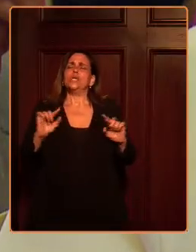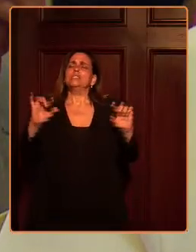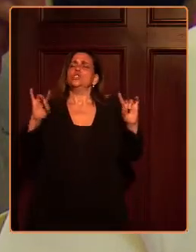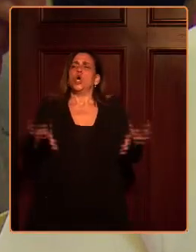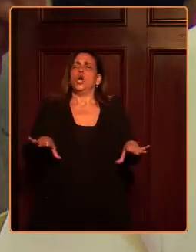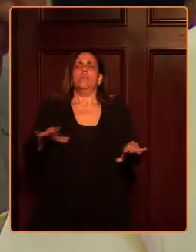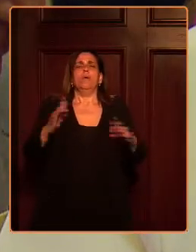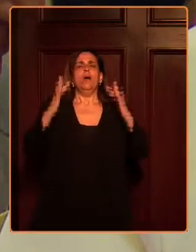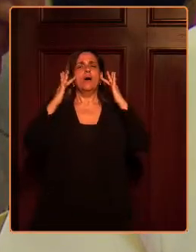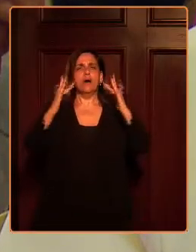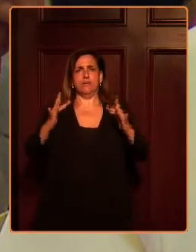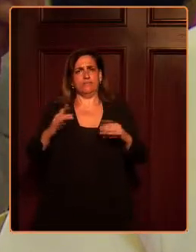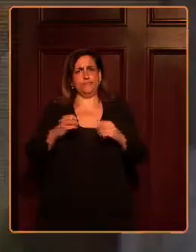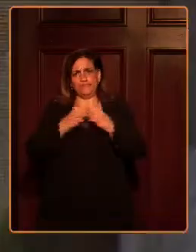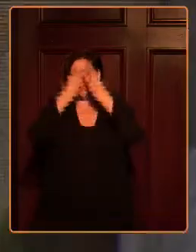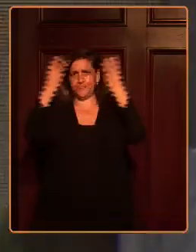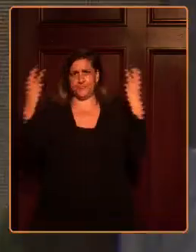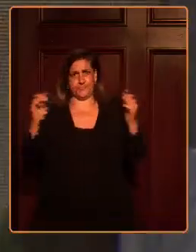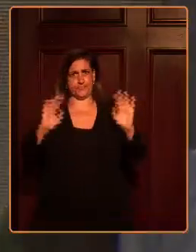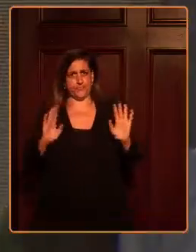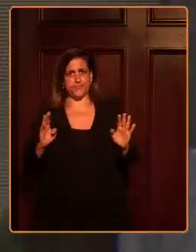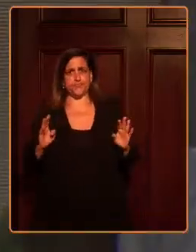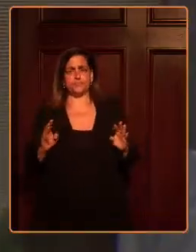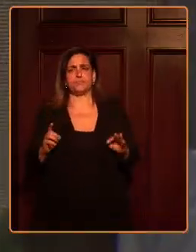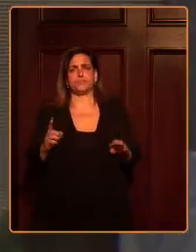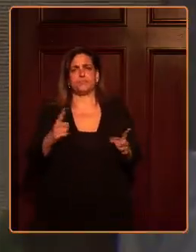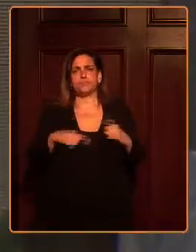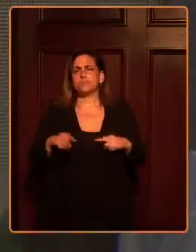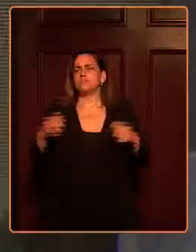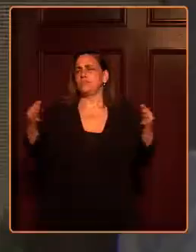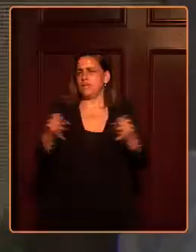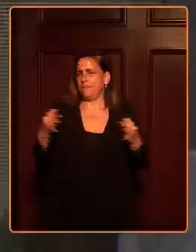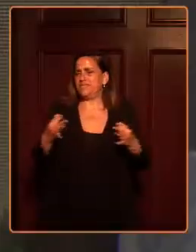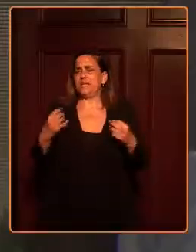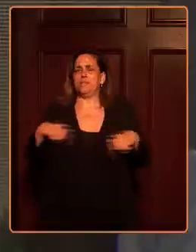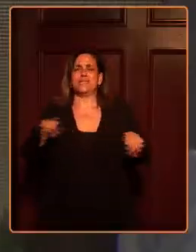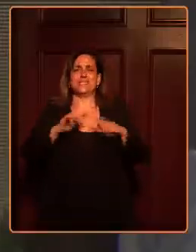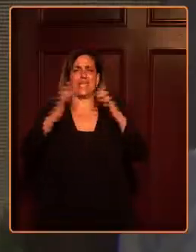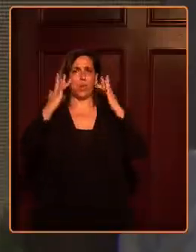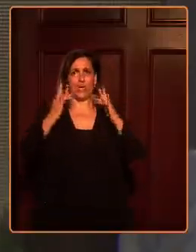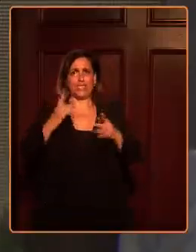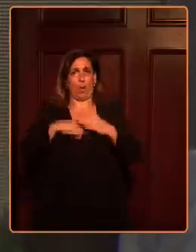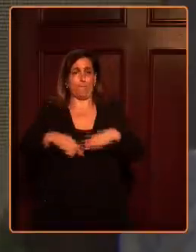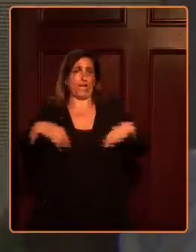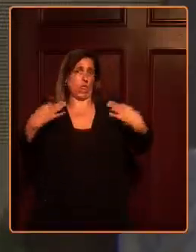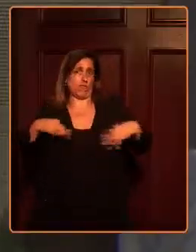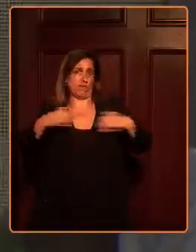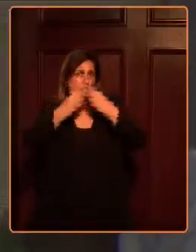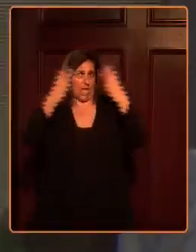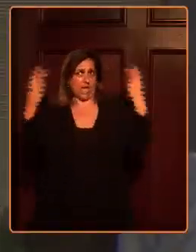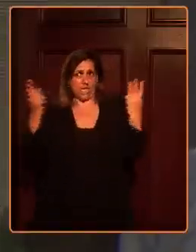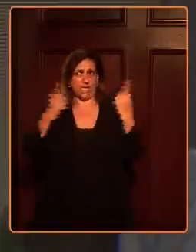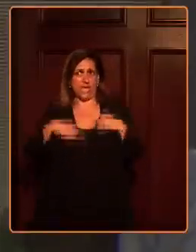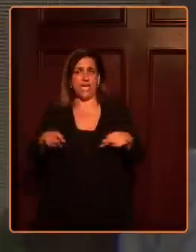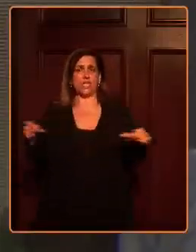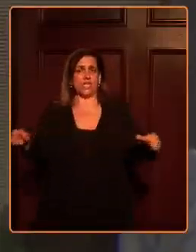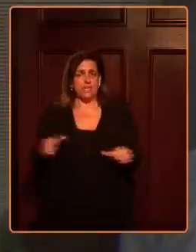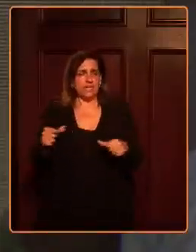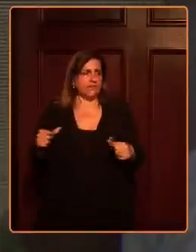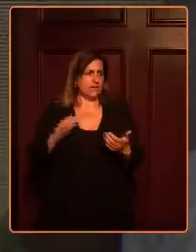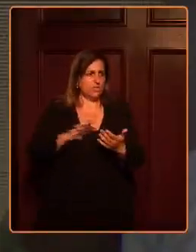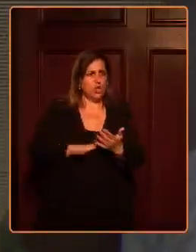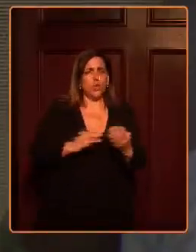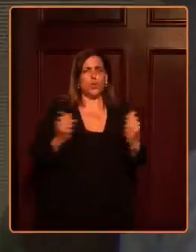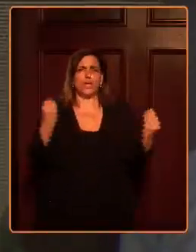ámbito educativo, pero muy especialmente en el ámbito educativo, que tiene que ver con la articulación, ¿no?,